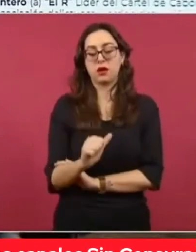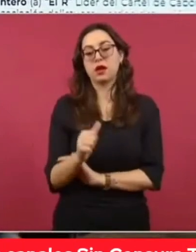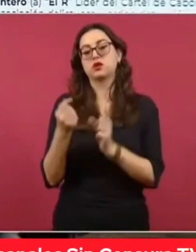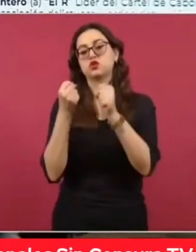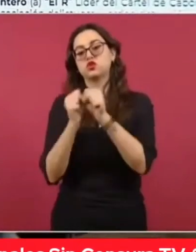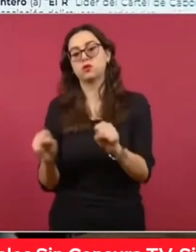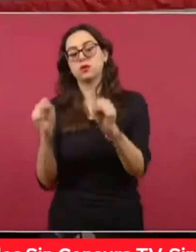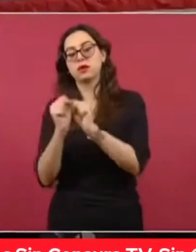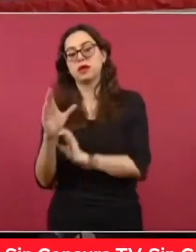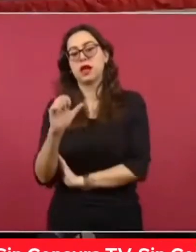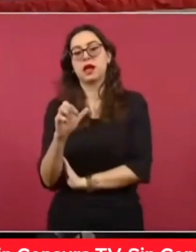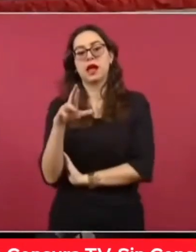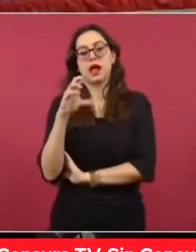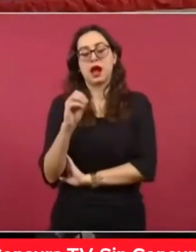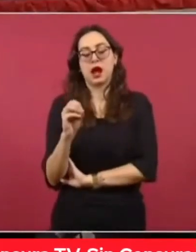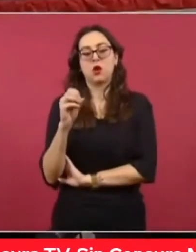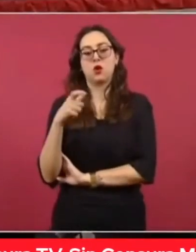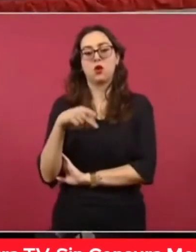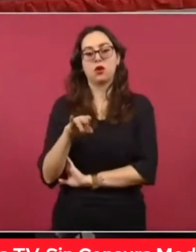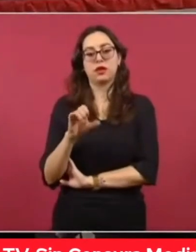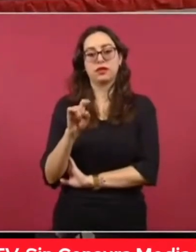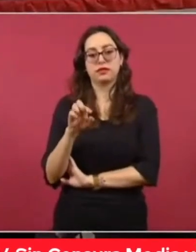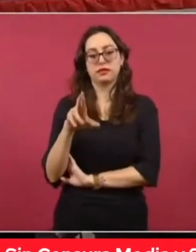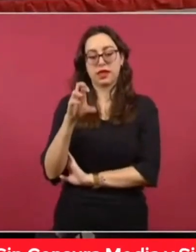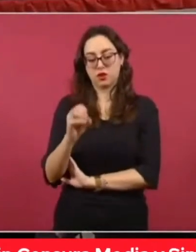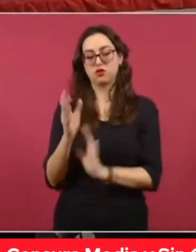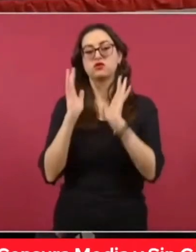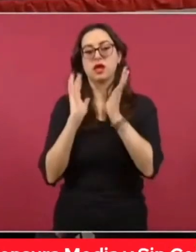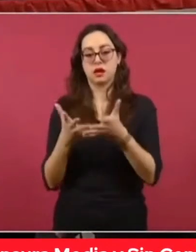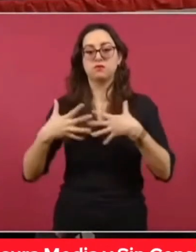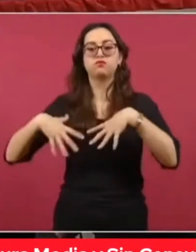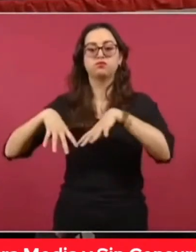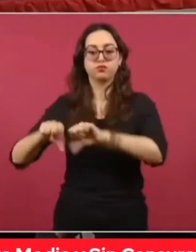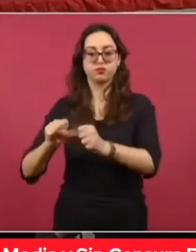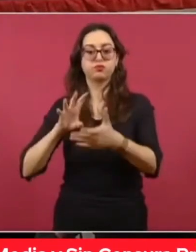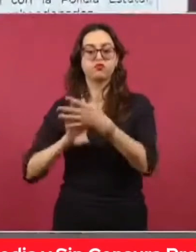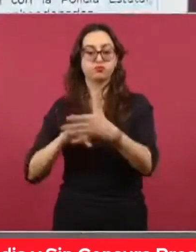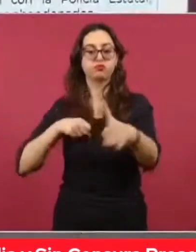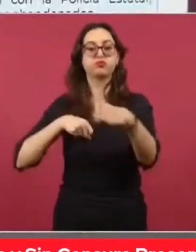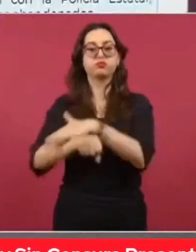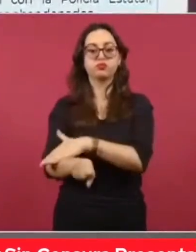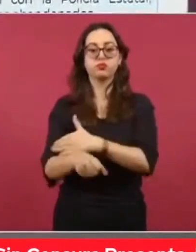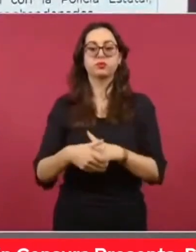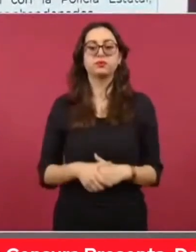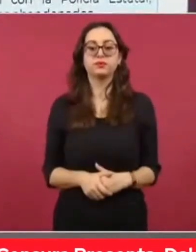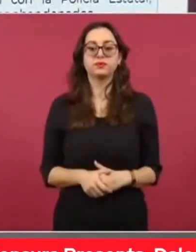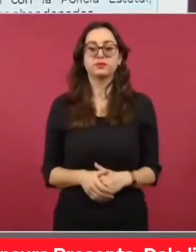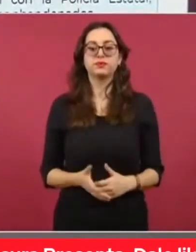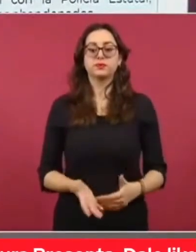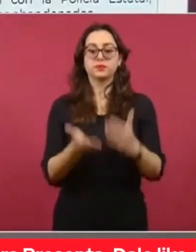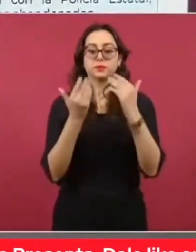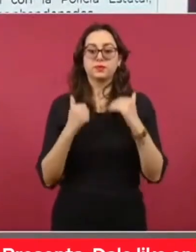se llevó su detención en Zapopan Jalisco la que sigue Igualmente